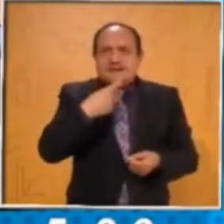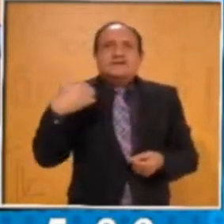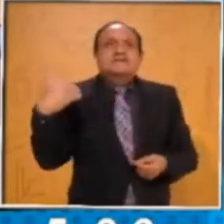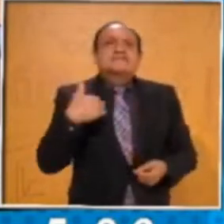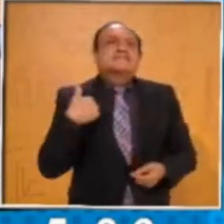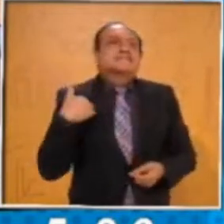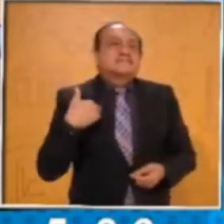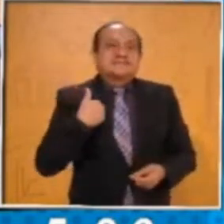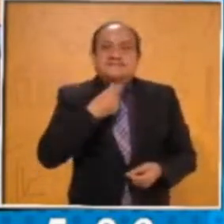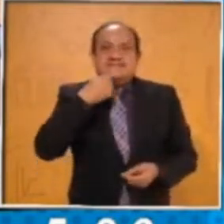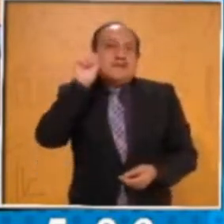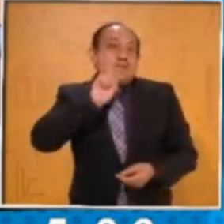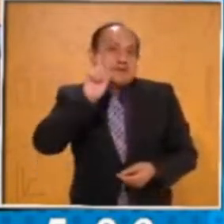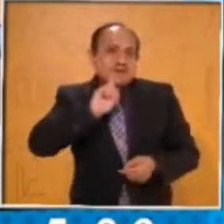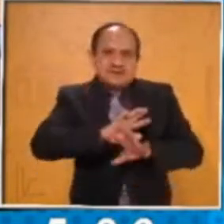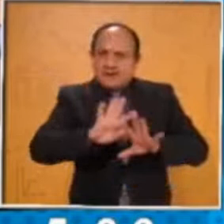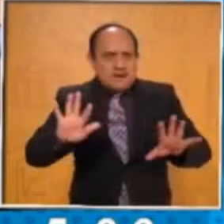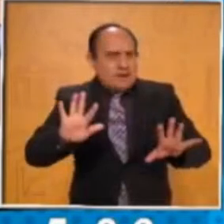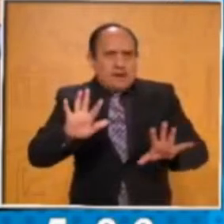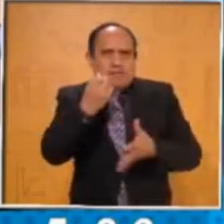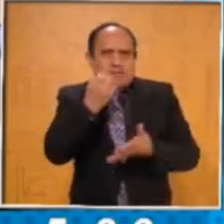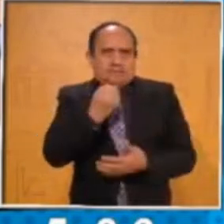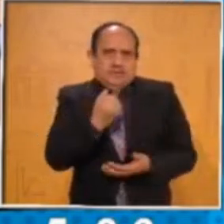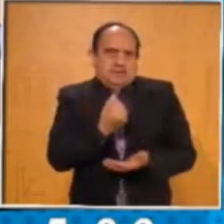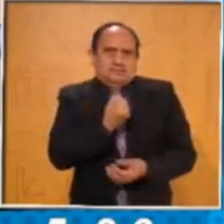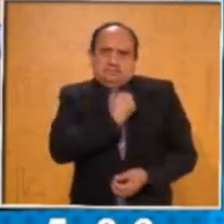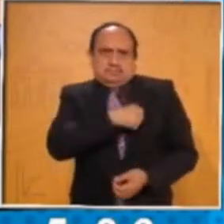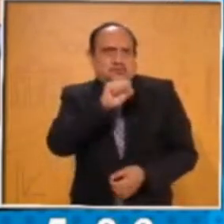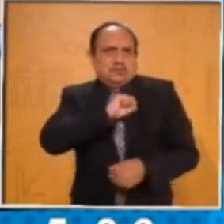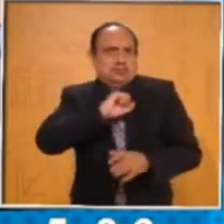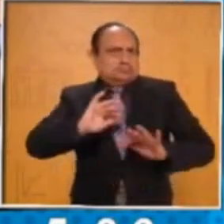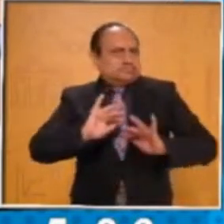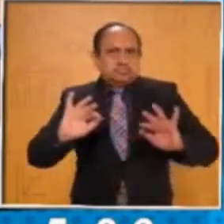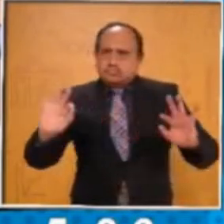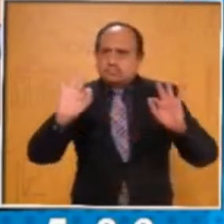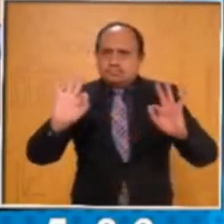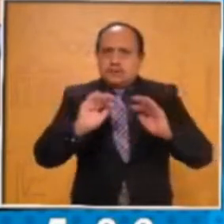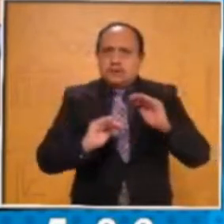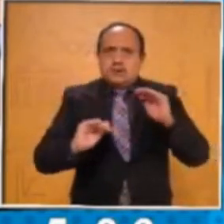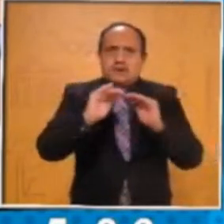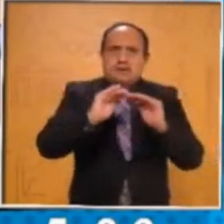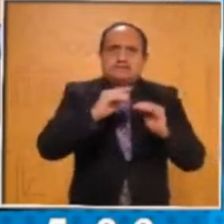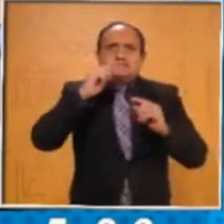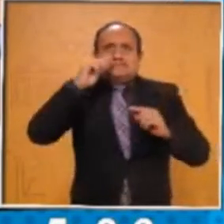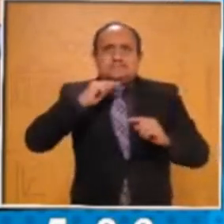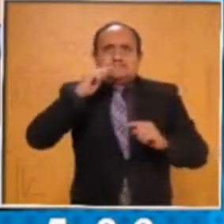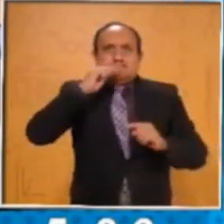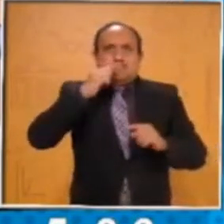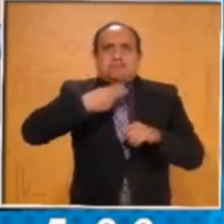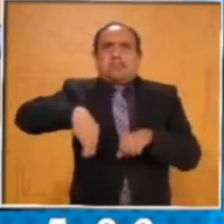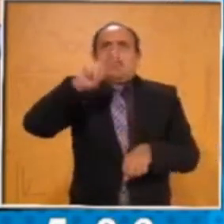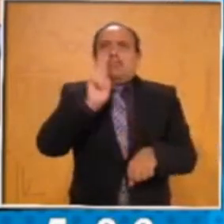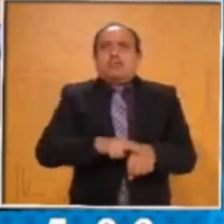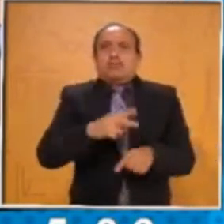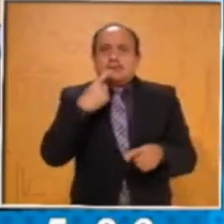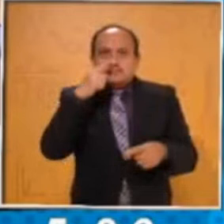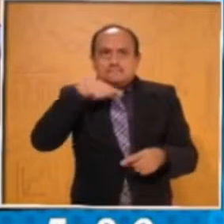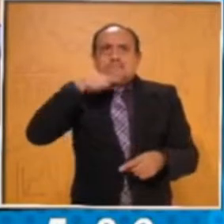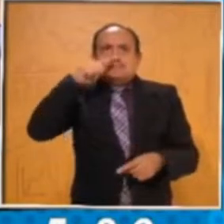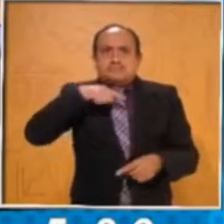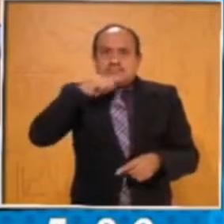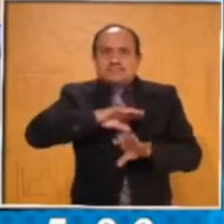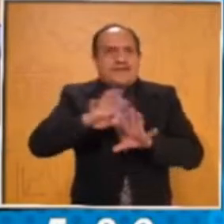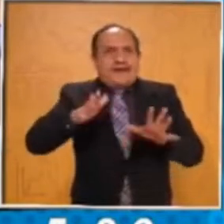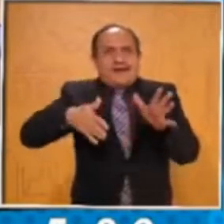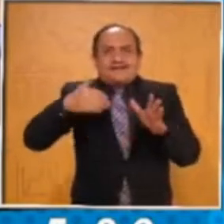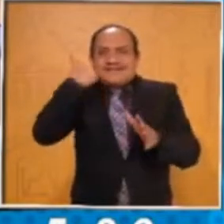La niña que atendió mejoraba de manera extraordinaria, al punto tal que la pequeña respiraba de manera normal y hasta se